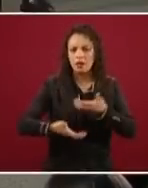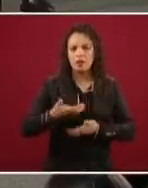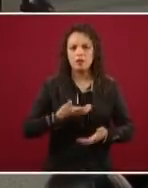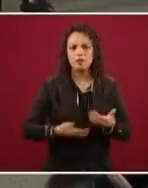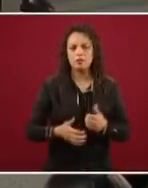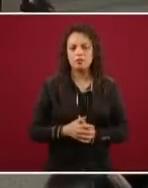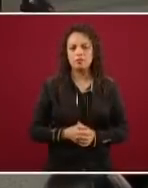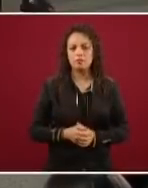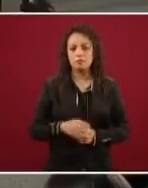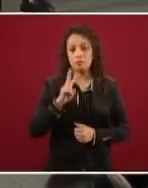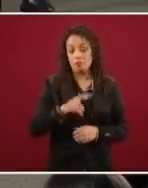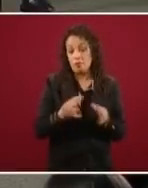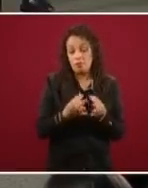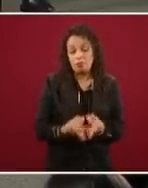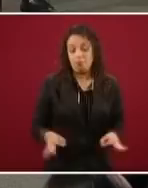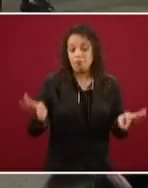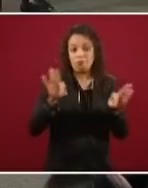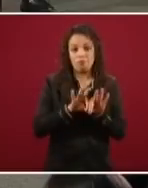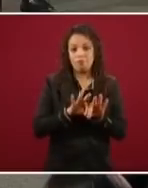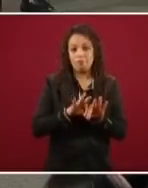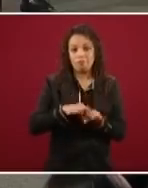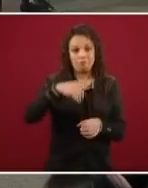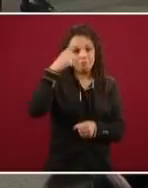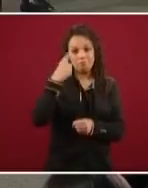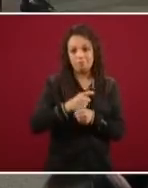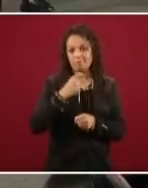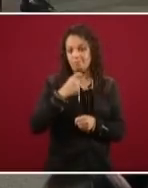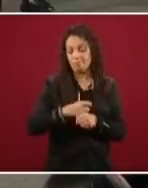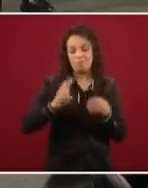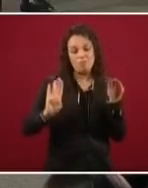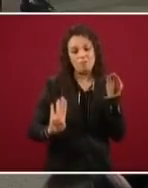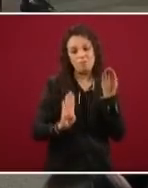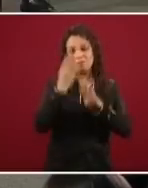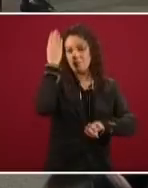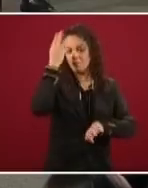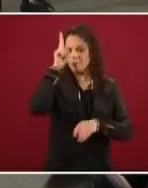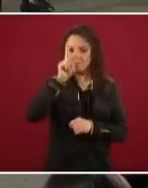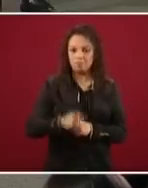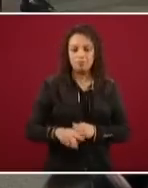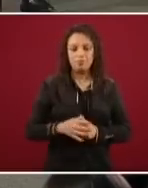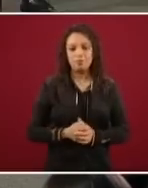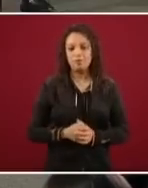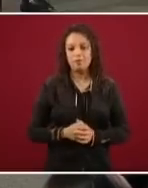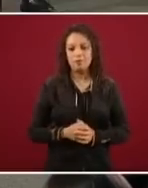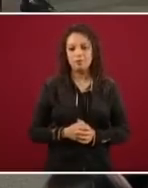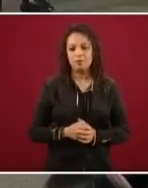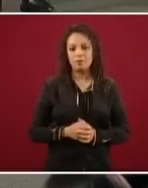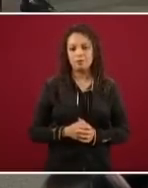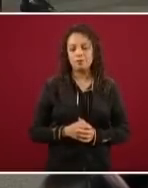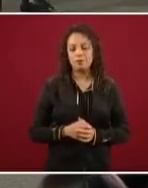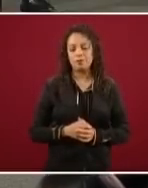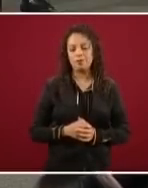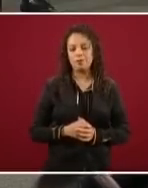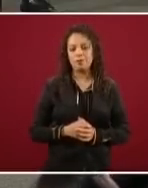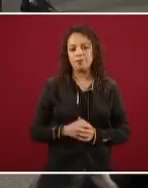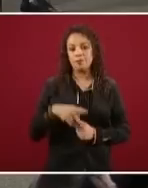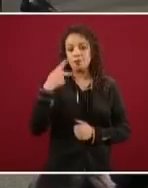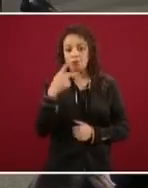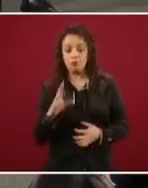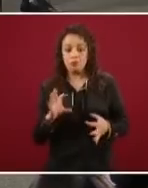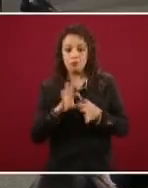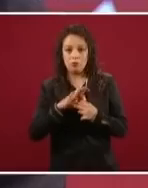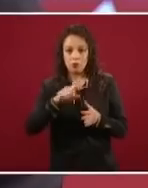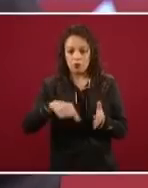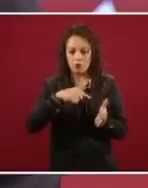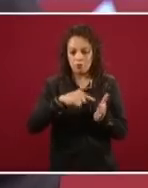fundamental la más importante del mundo en cuanto a región económica